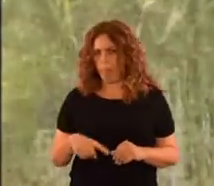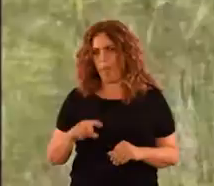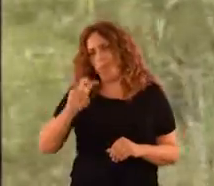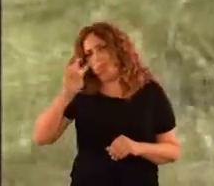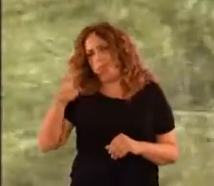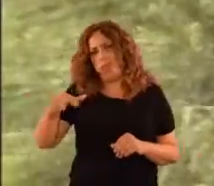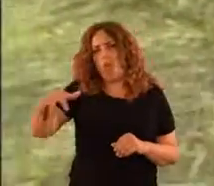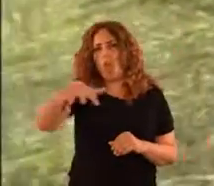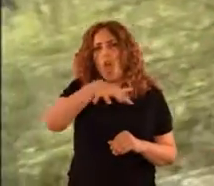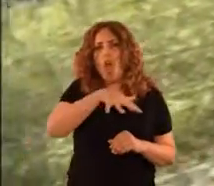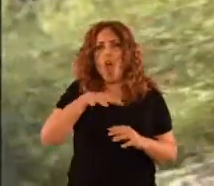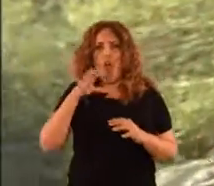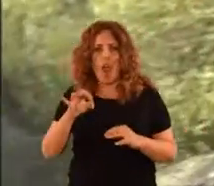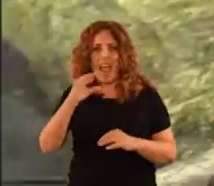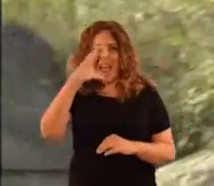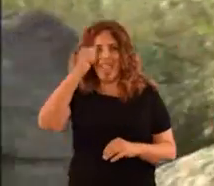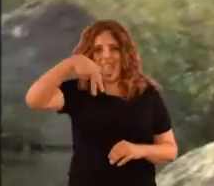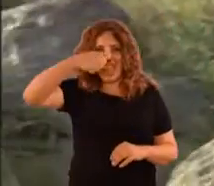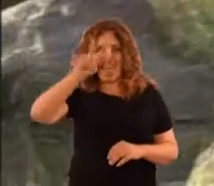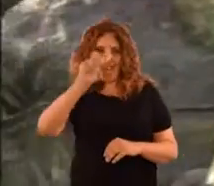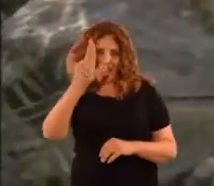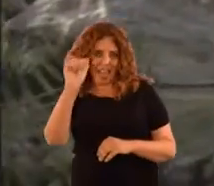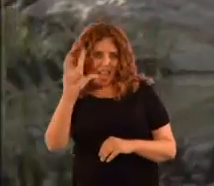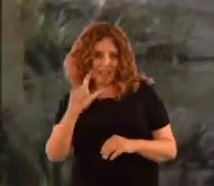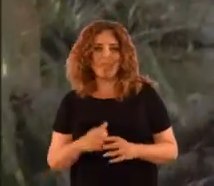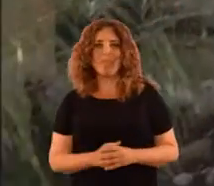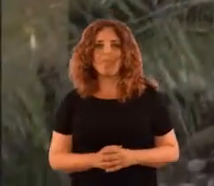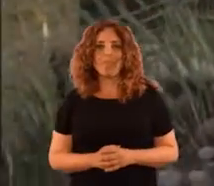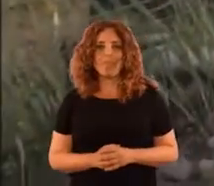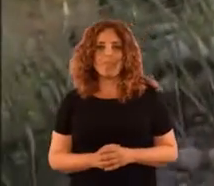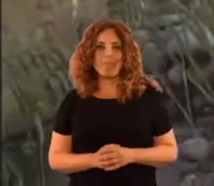Bordeándolas, se desarrollan densas comunidades de cañaveras.